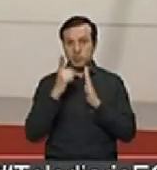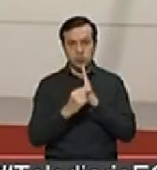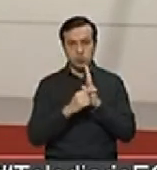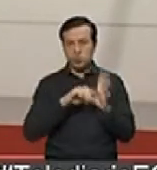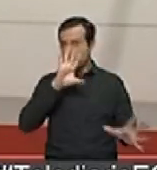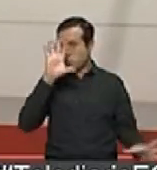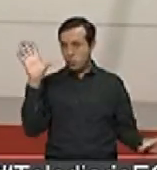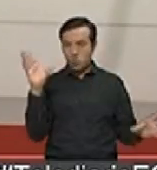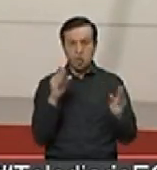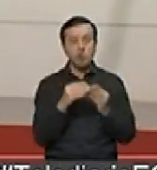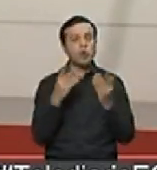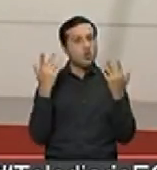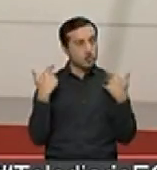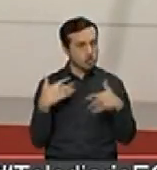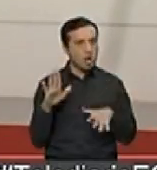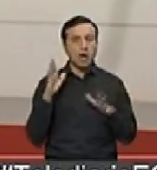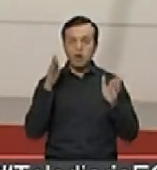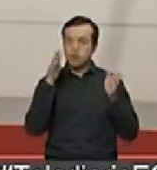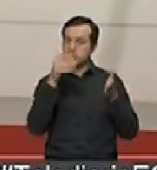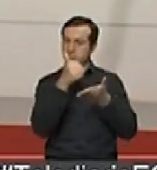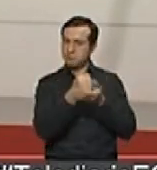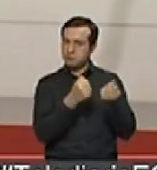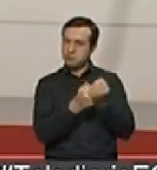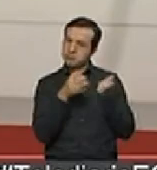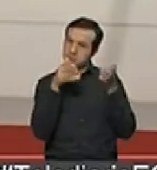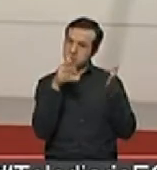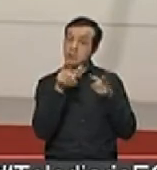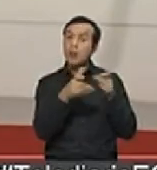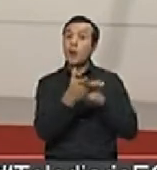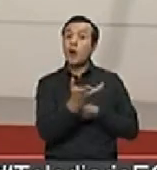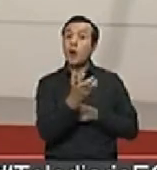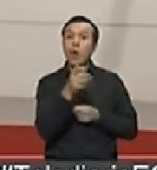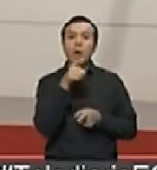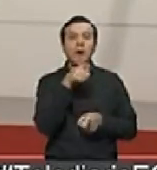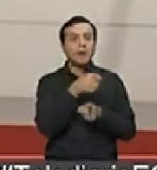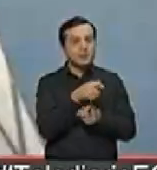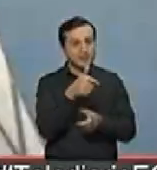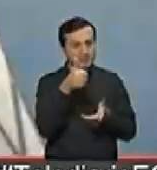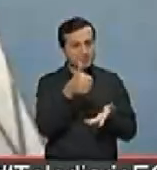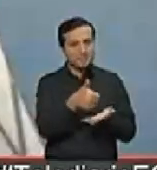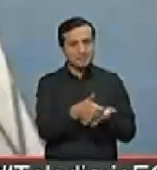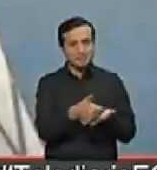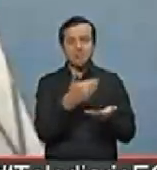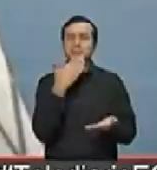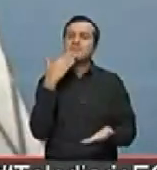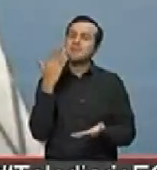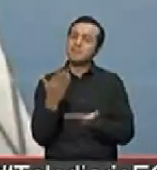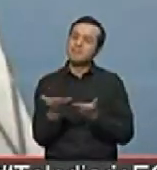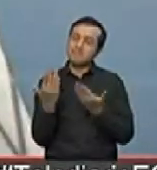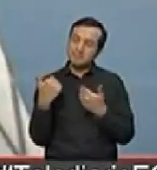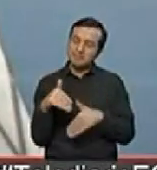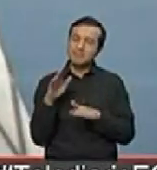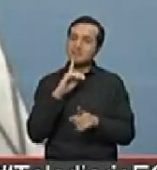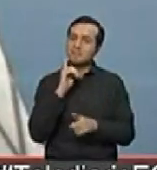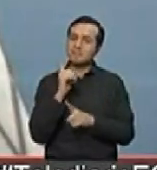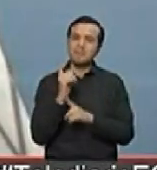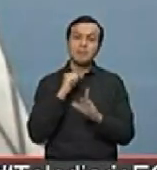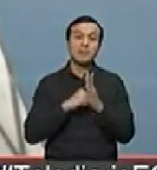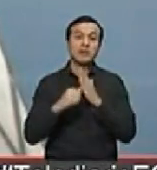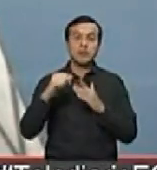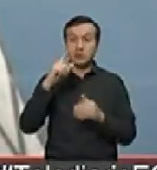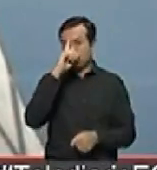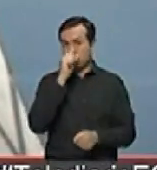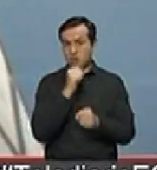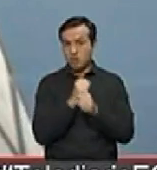Está todo el aparataje del Gobierno Nacional, como les digo, en función y trabajando para los jubilados. Muchísimas gracias, ministro, por acompañarnos el día de hoy. El ministro de